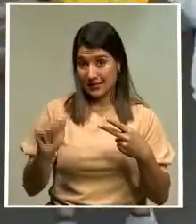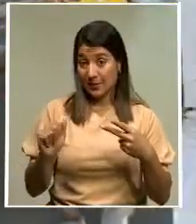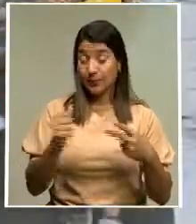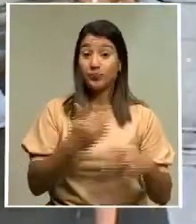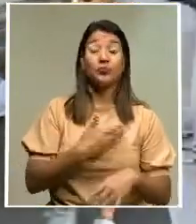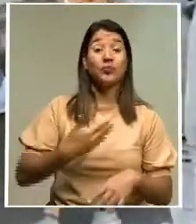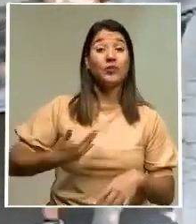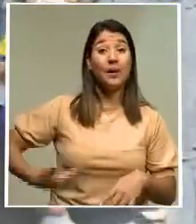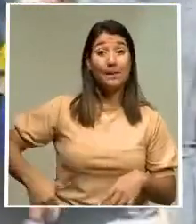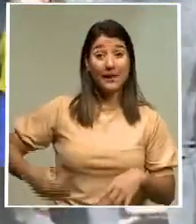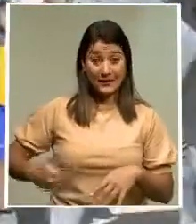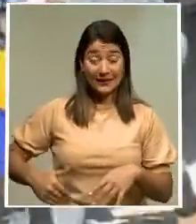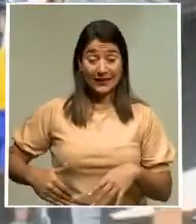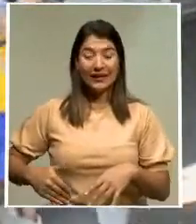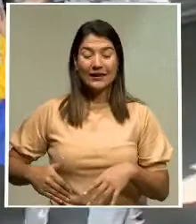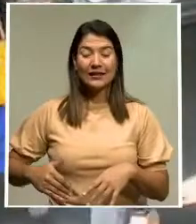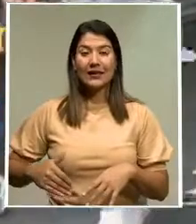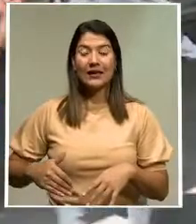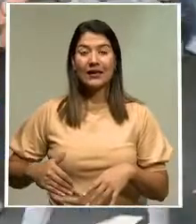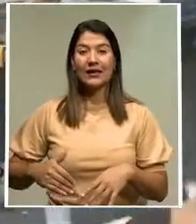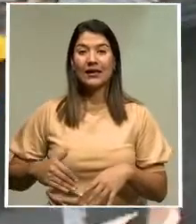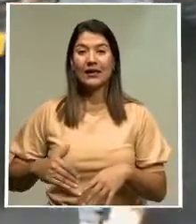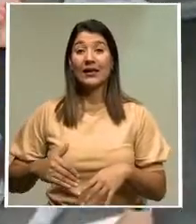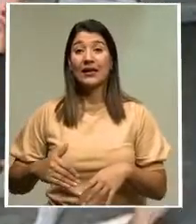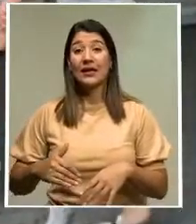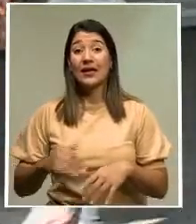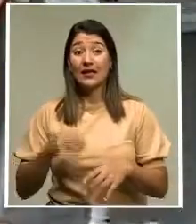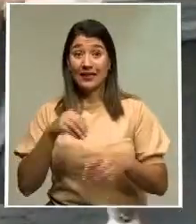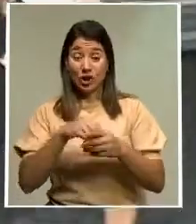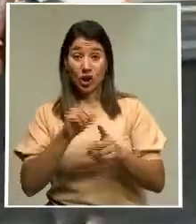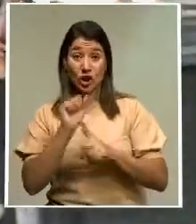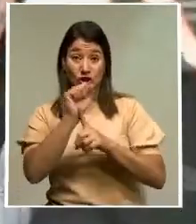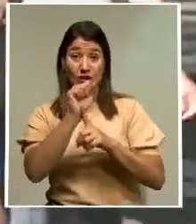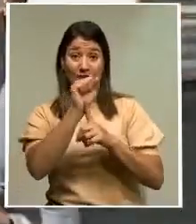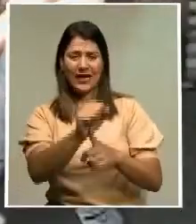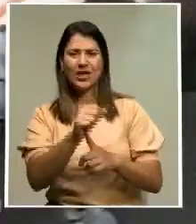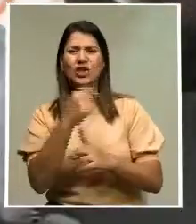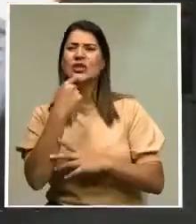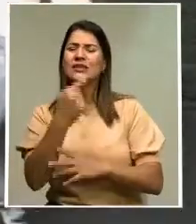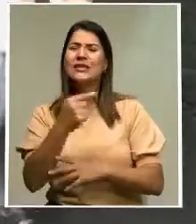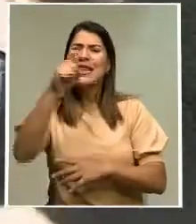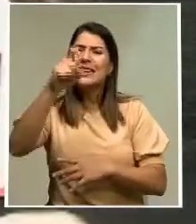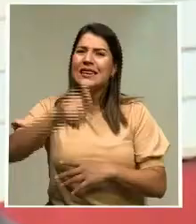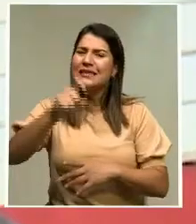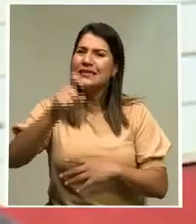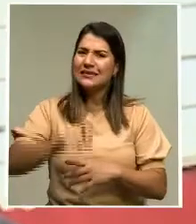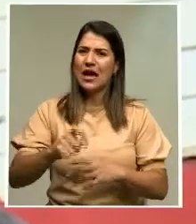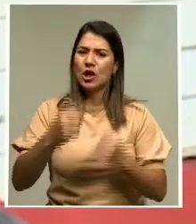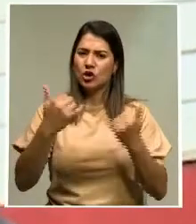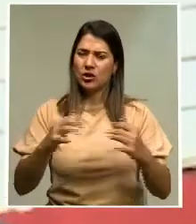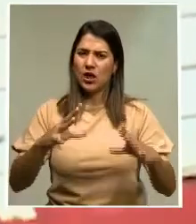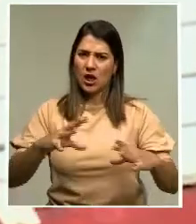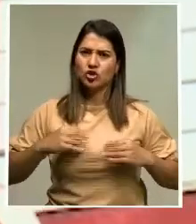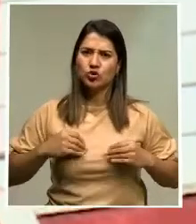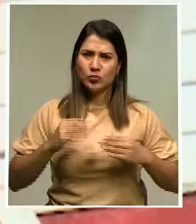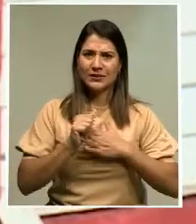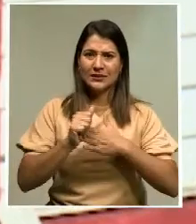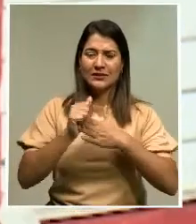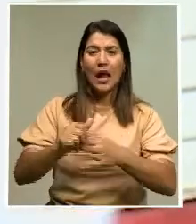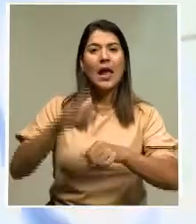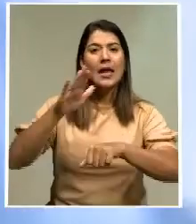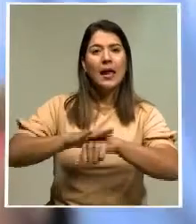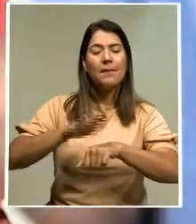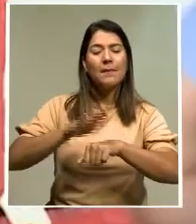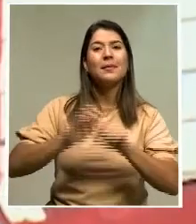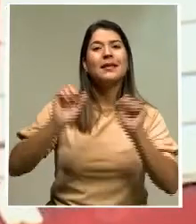presidente de esta agrupación, señala que es urgente tener el liderazgo que asegure una disminución de casos que